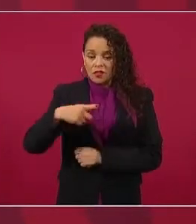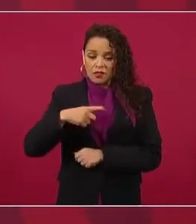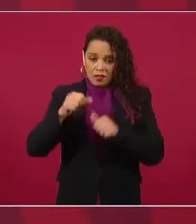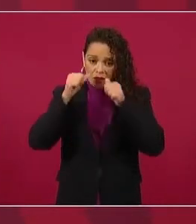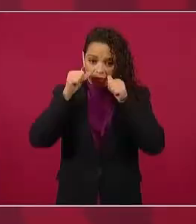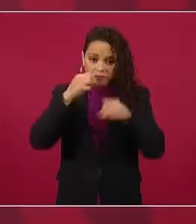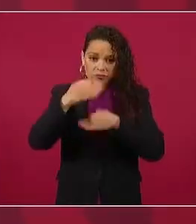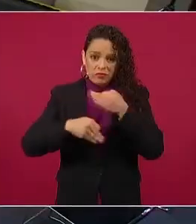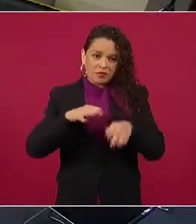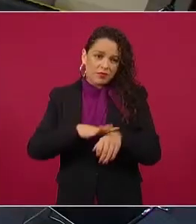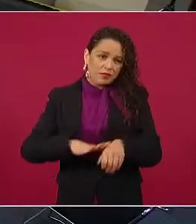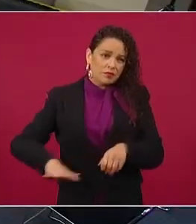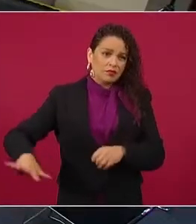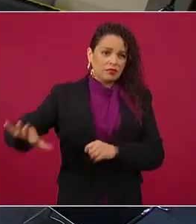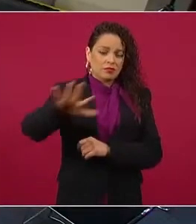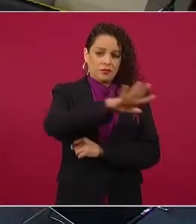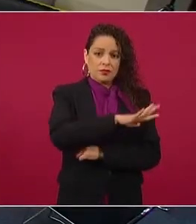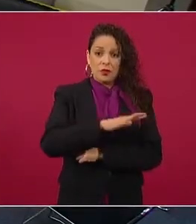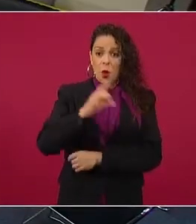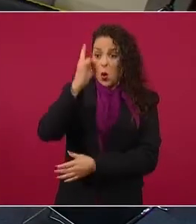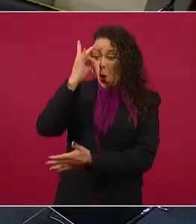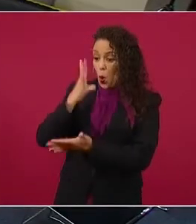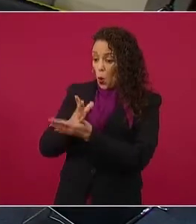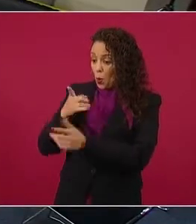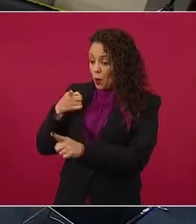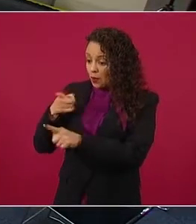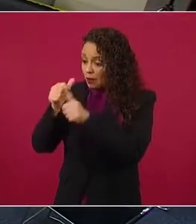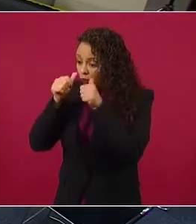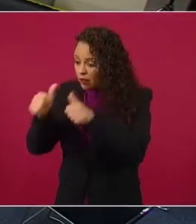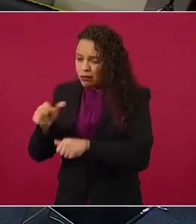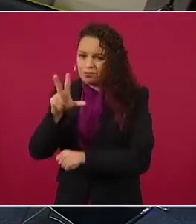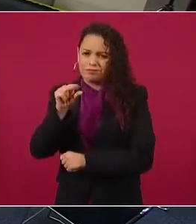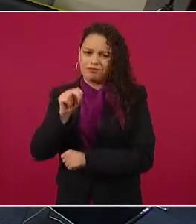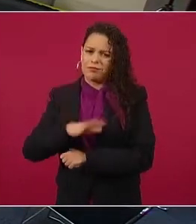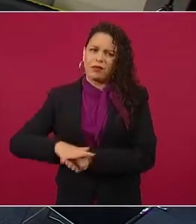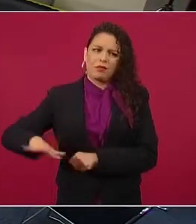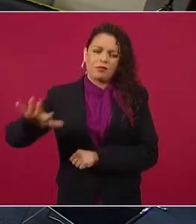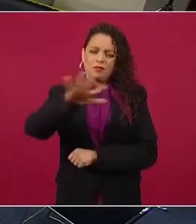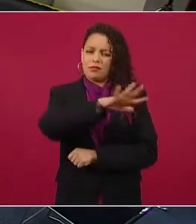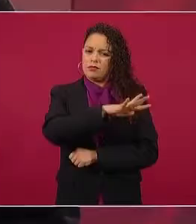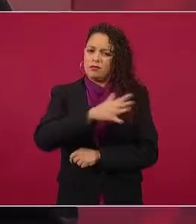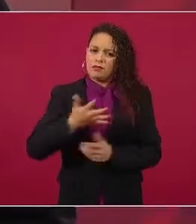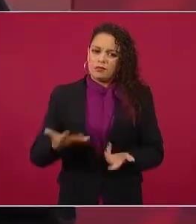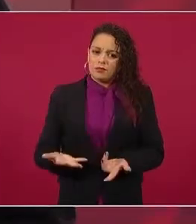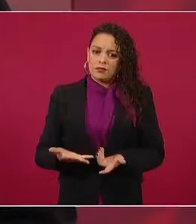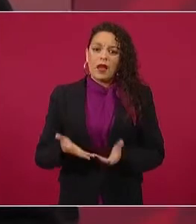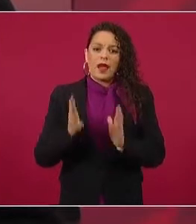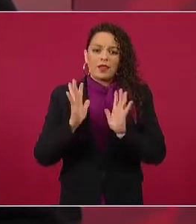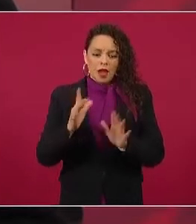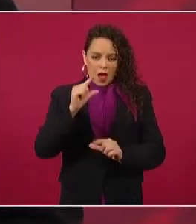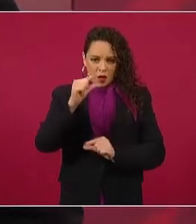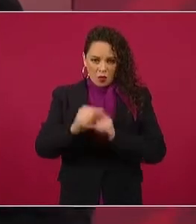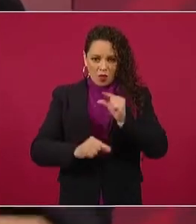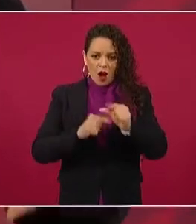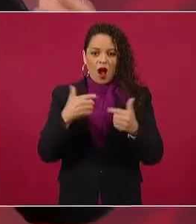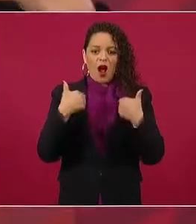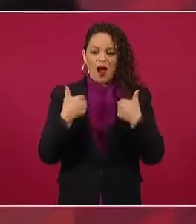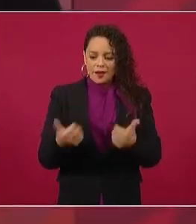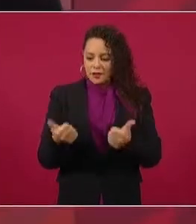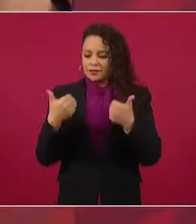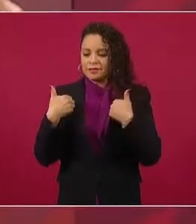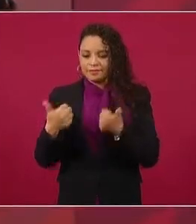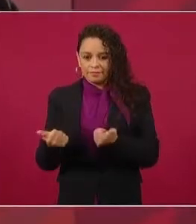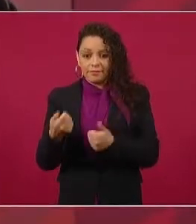no sea un gobierno de una sola parte. Y todo esto se ha venido entendiendo. Pero de todas